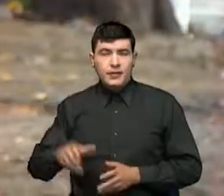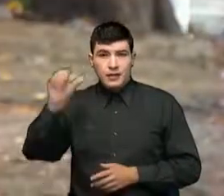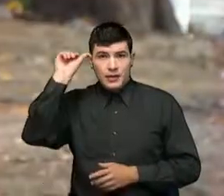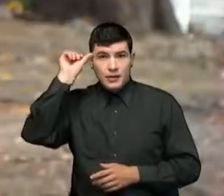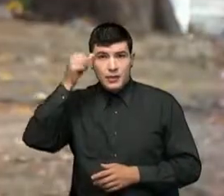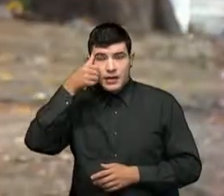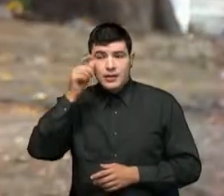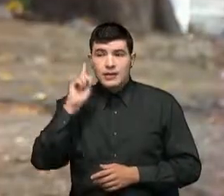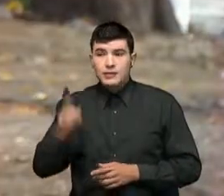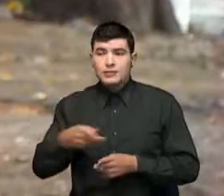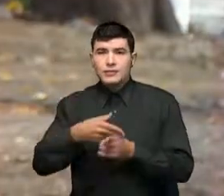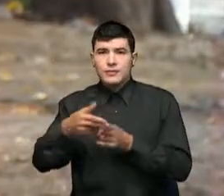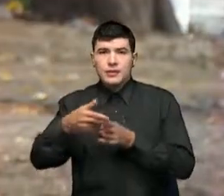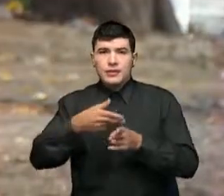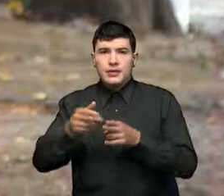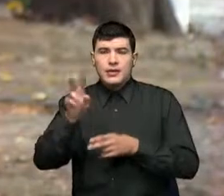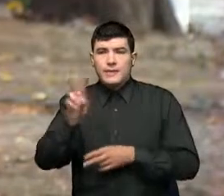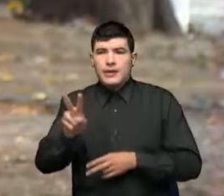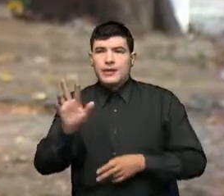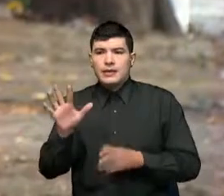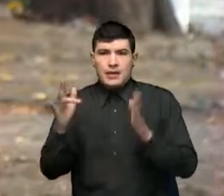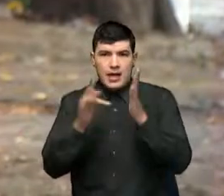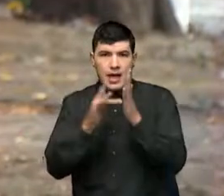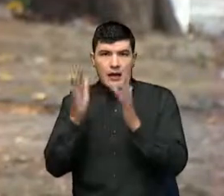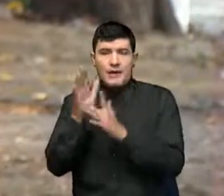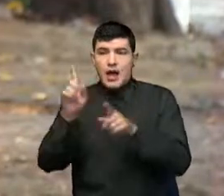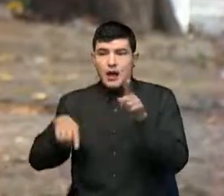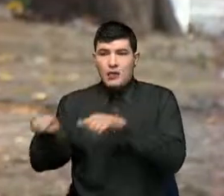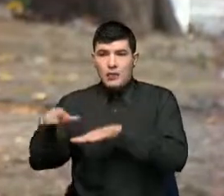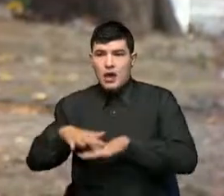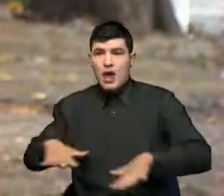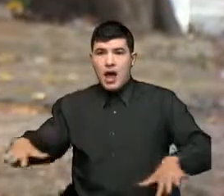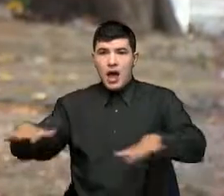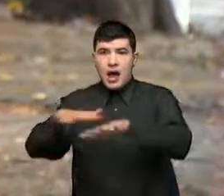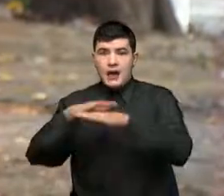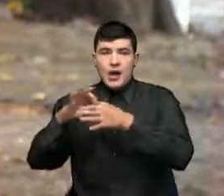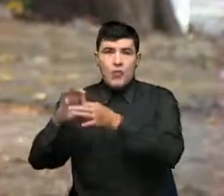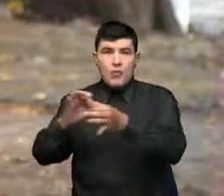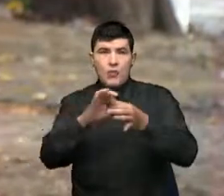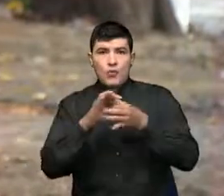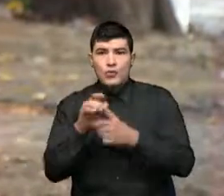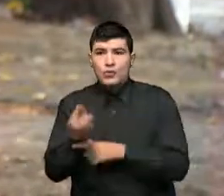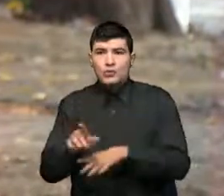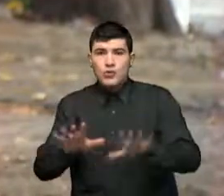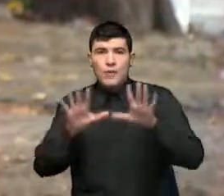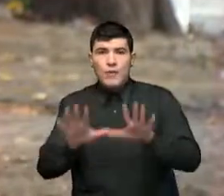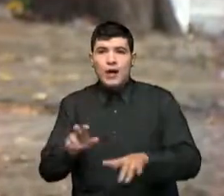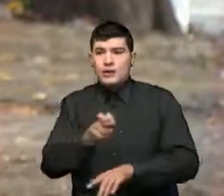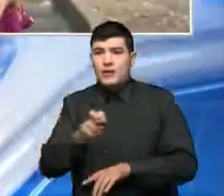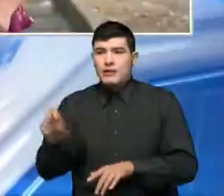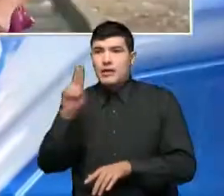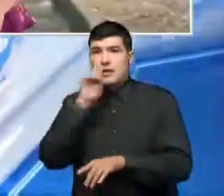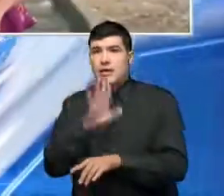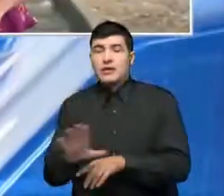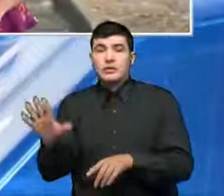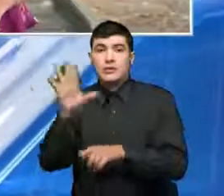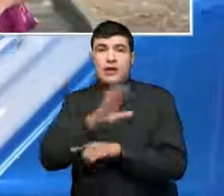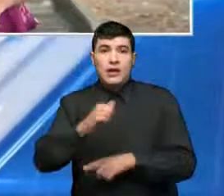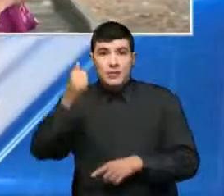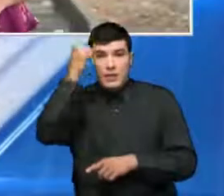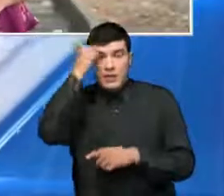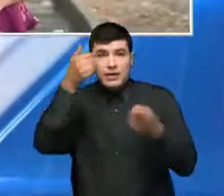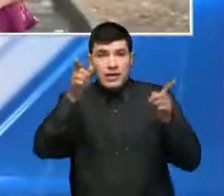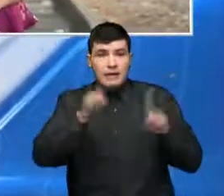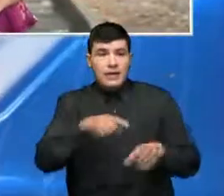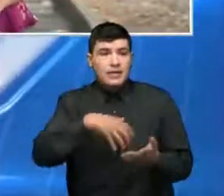Recordamos que este próximo 25 de abril algunos sectores también se unirán a este paro a nivel nacional, como los docentes y también las centrales